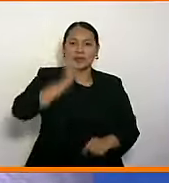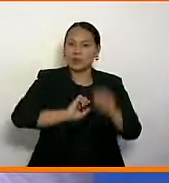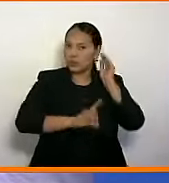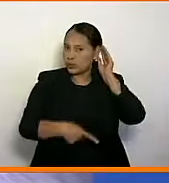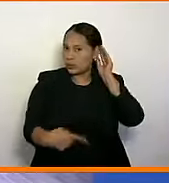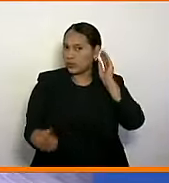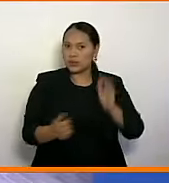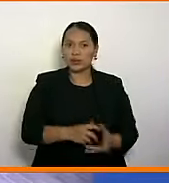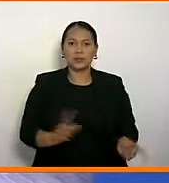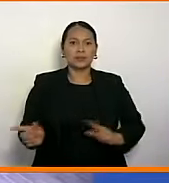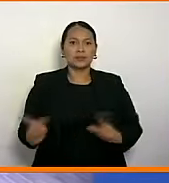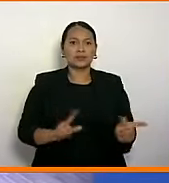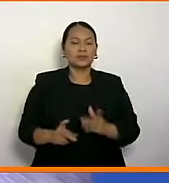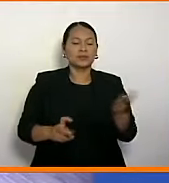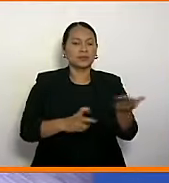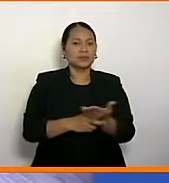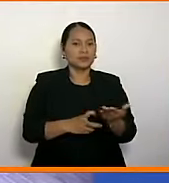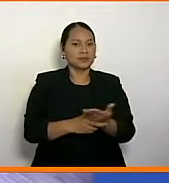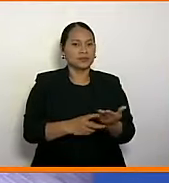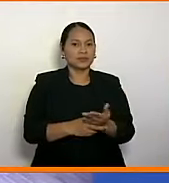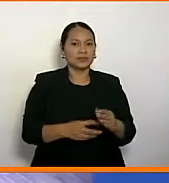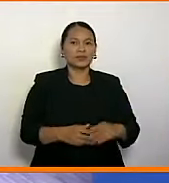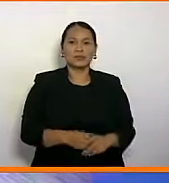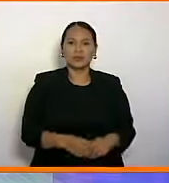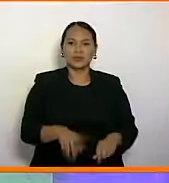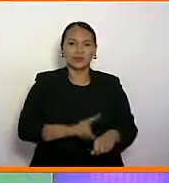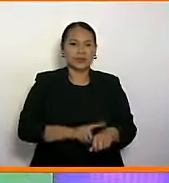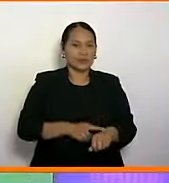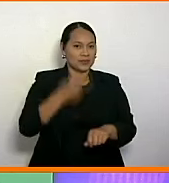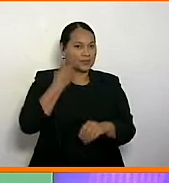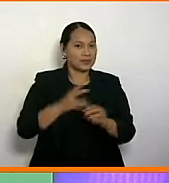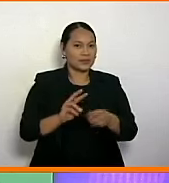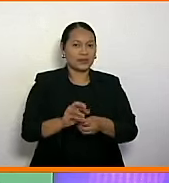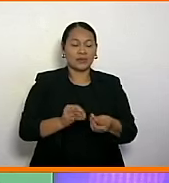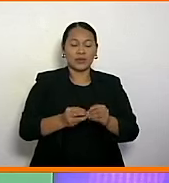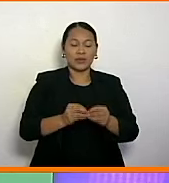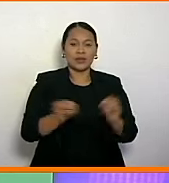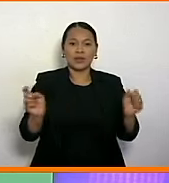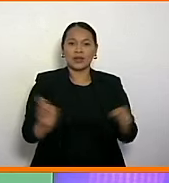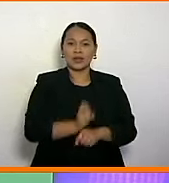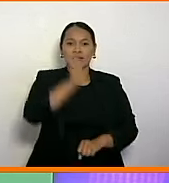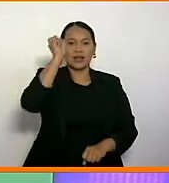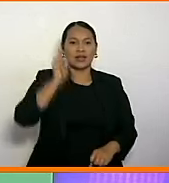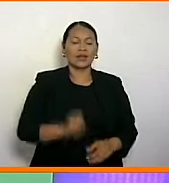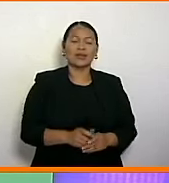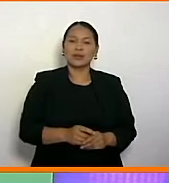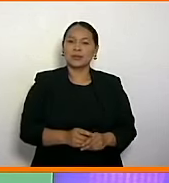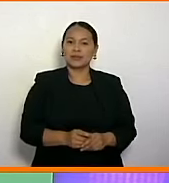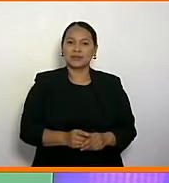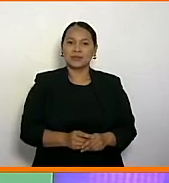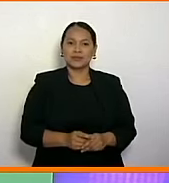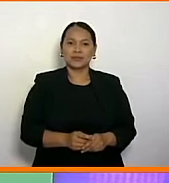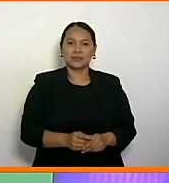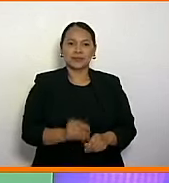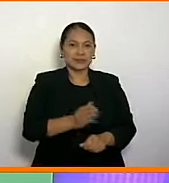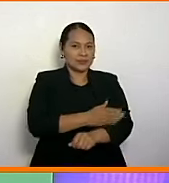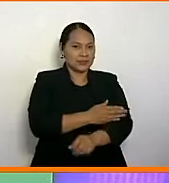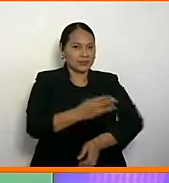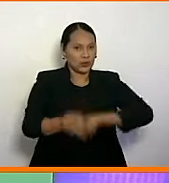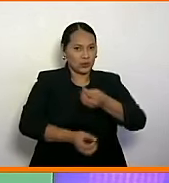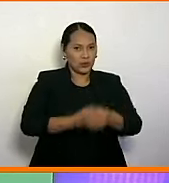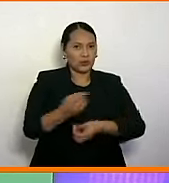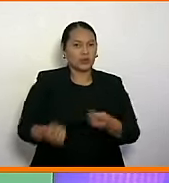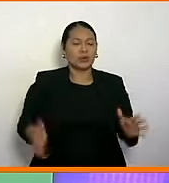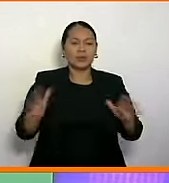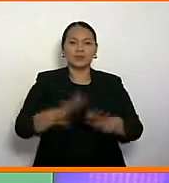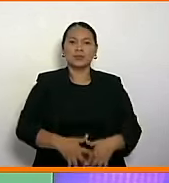estés listo y tengas ese boleto ganador en mano, porque vamos a conocer dos dígitos que forman tu número ganador. Pero antes, acompáñame a ingresar